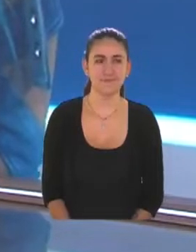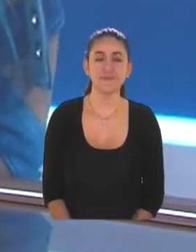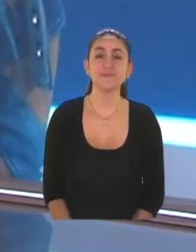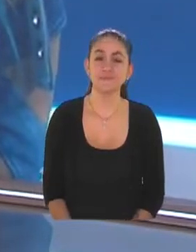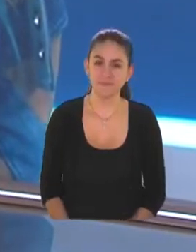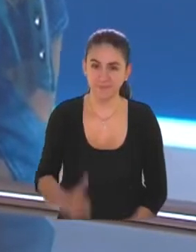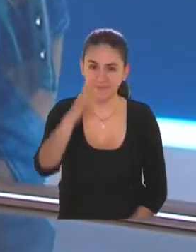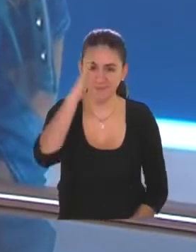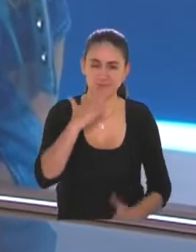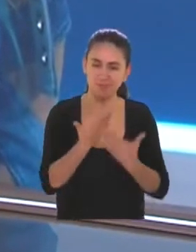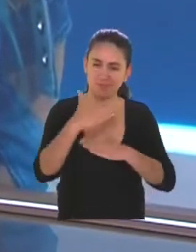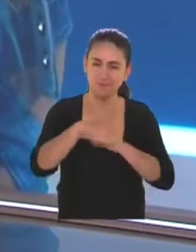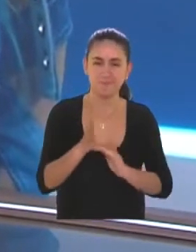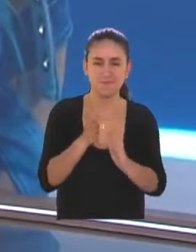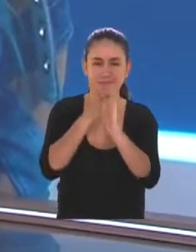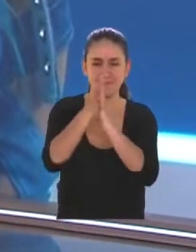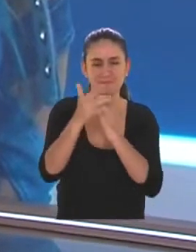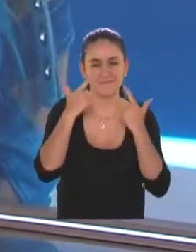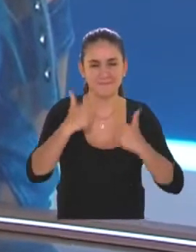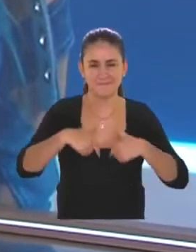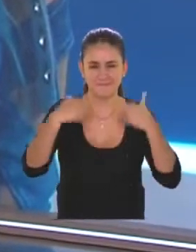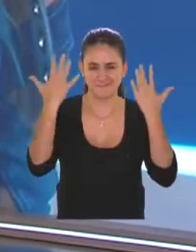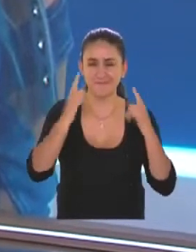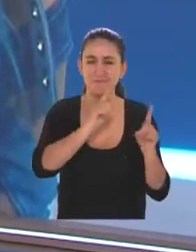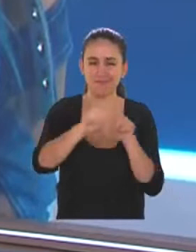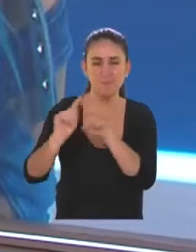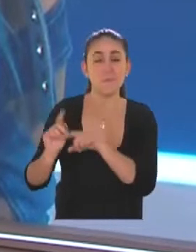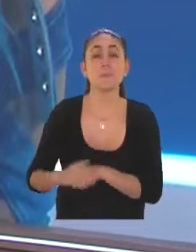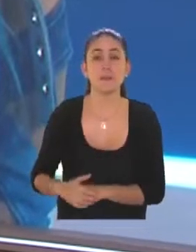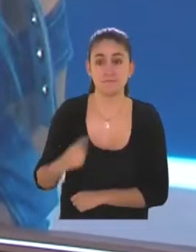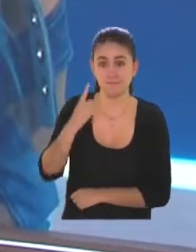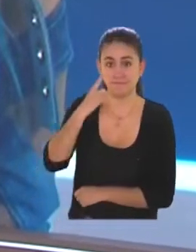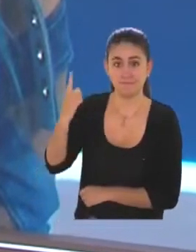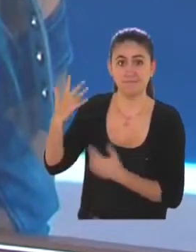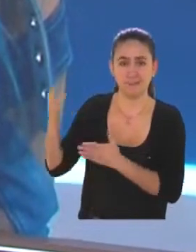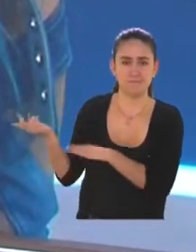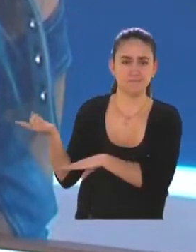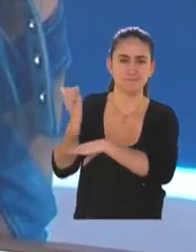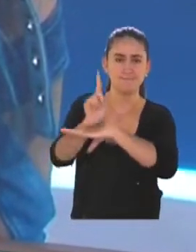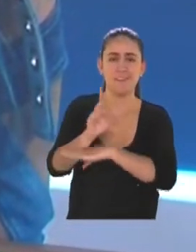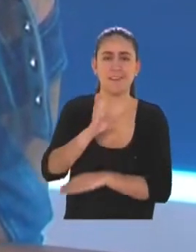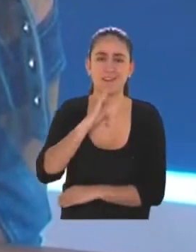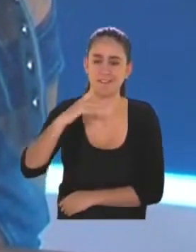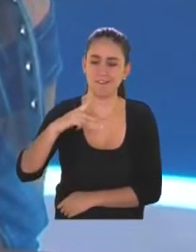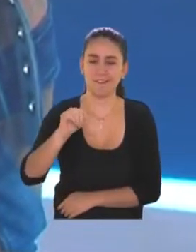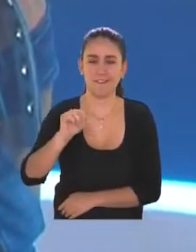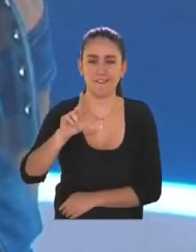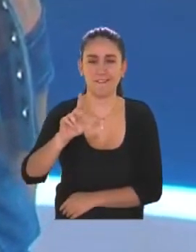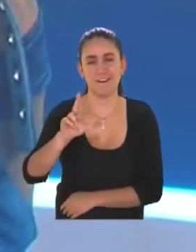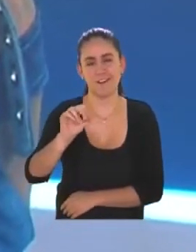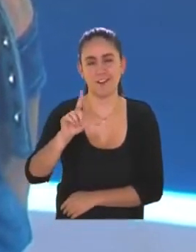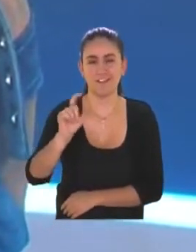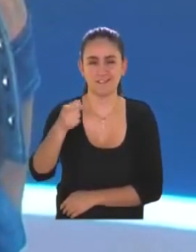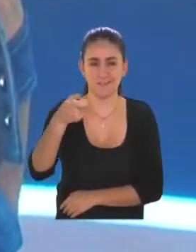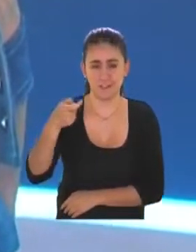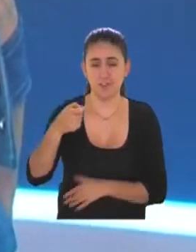Hola, muy buenas tardes. Bienvenidos a la información del entretenimiento. Ya ustedes lo vieron, imágenes del concierto que Karol G dio en el Estadio Pascual